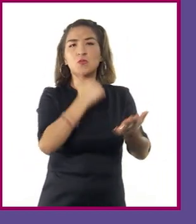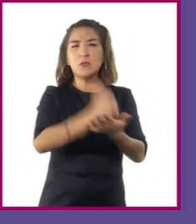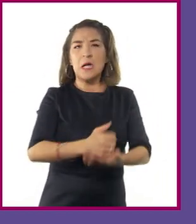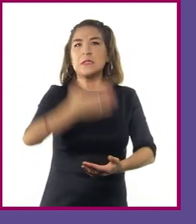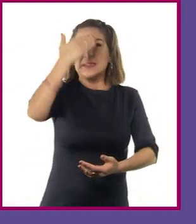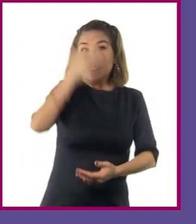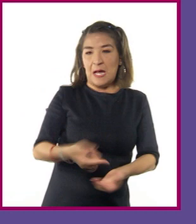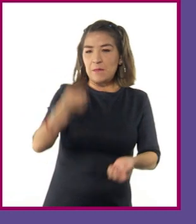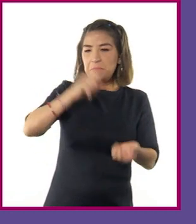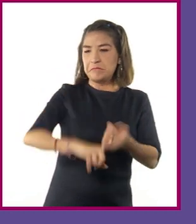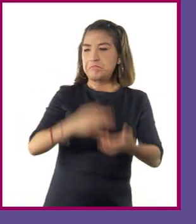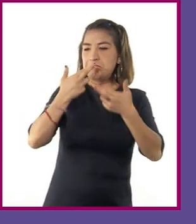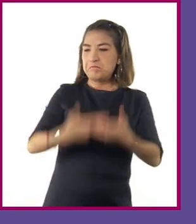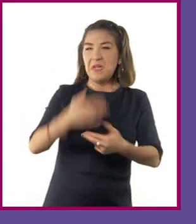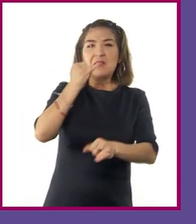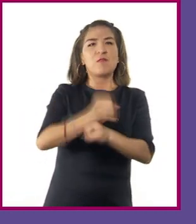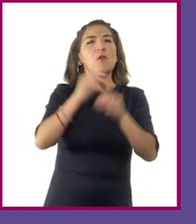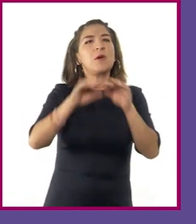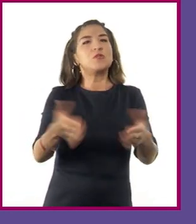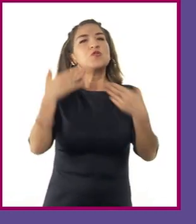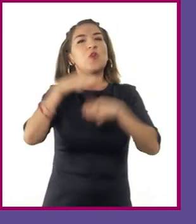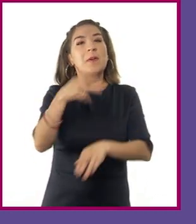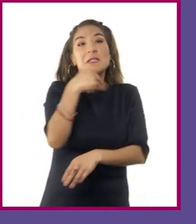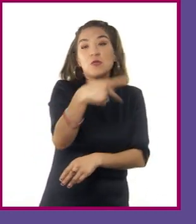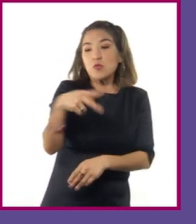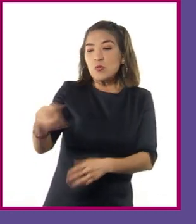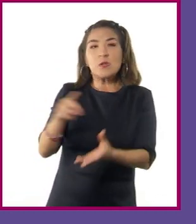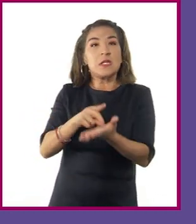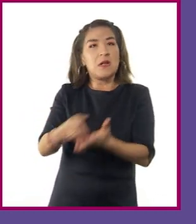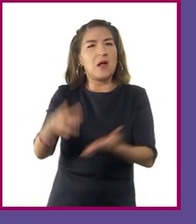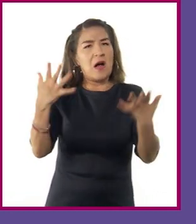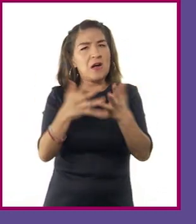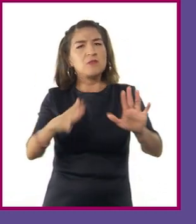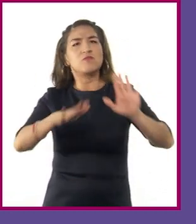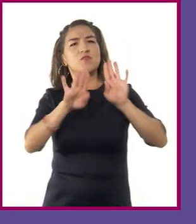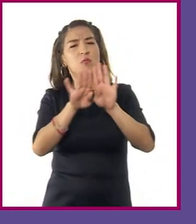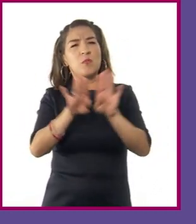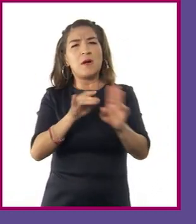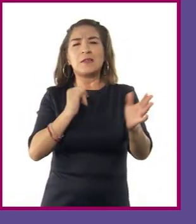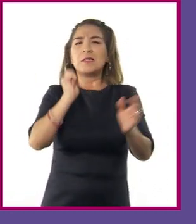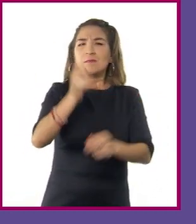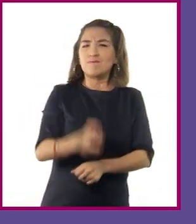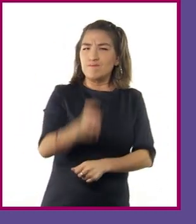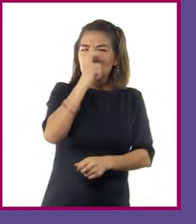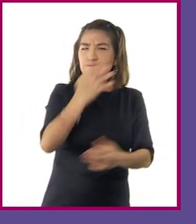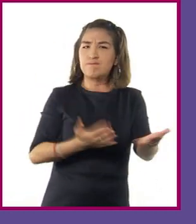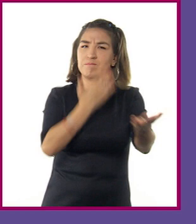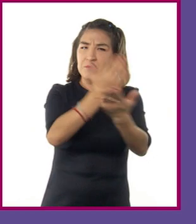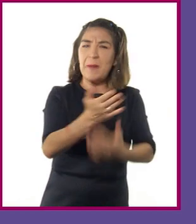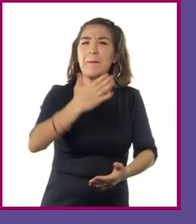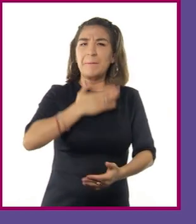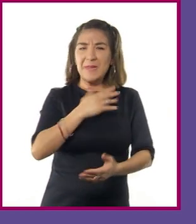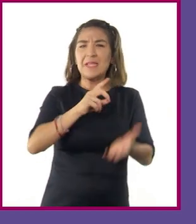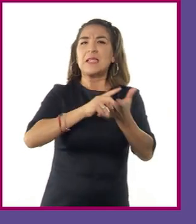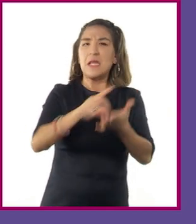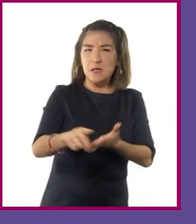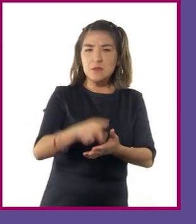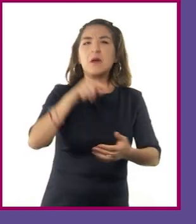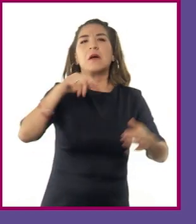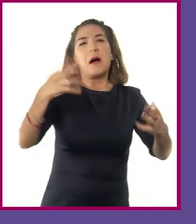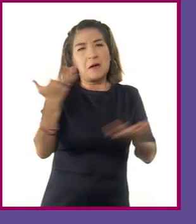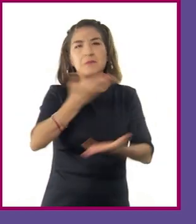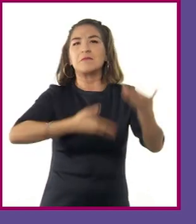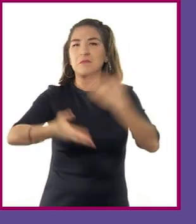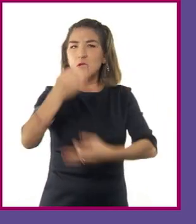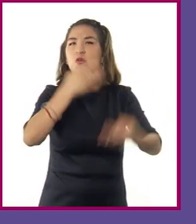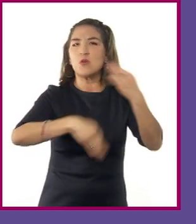sus derechos y que los ejerce de manera activa contribuye al fortalecimiento del Estado de Derecho, porque